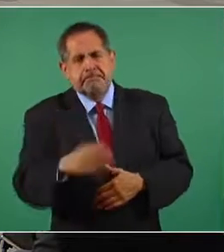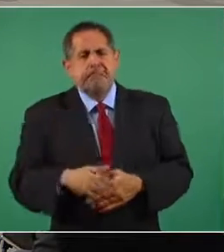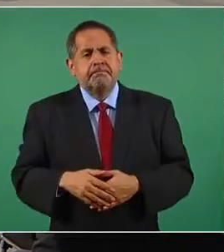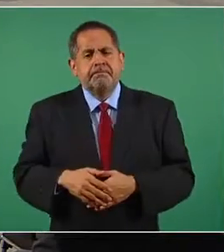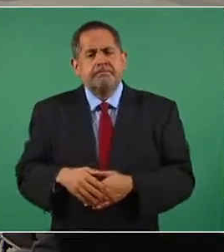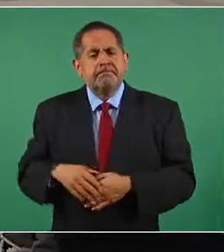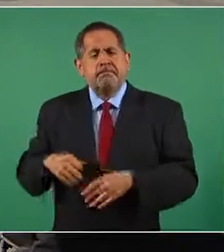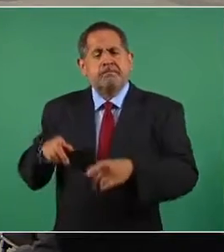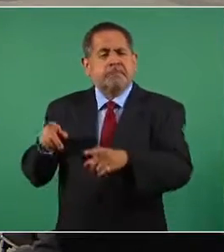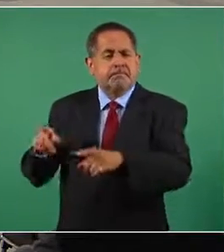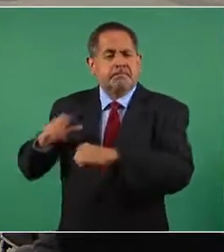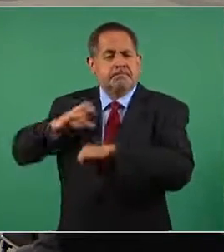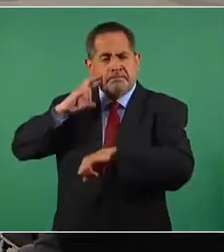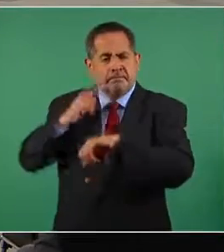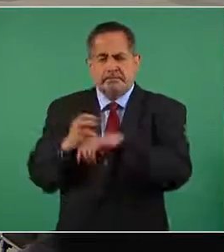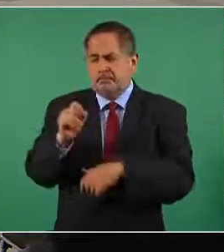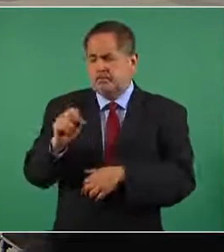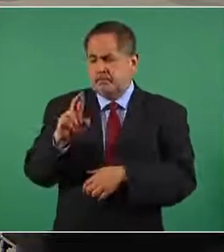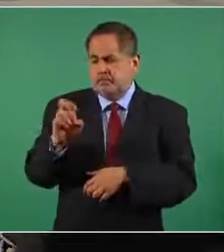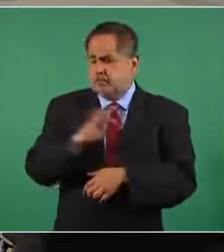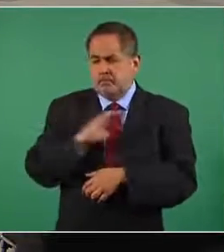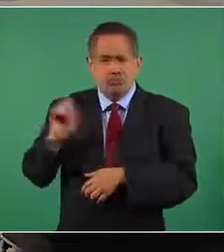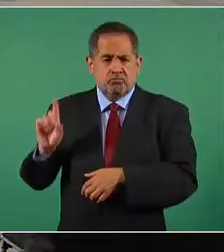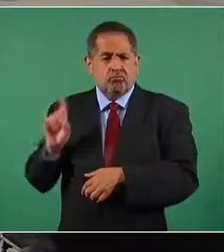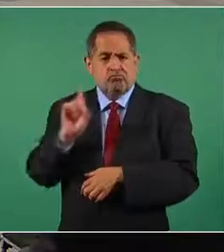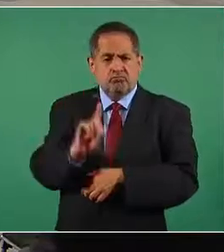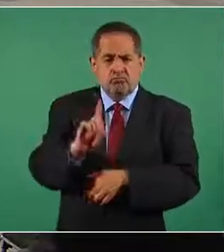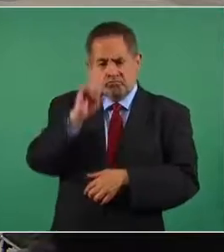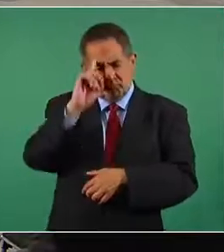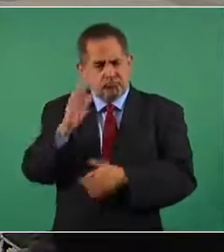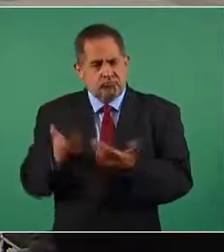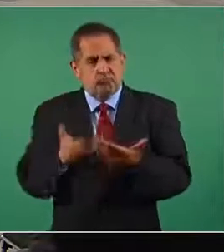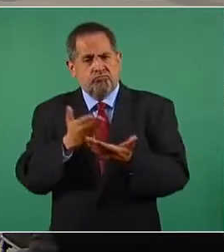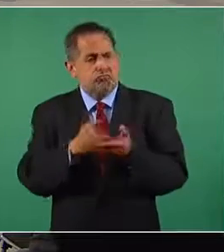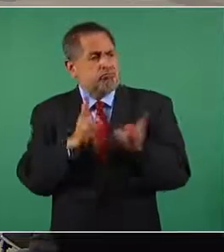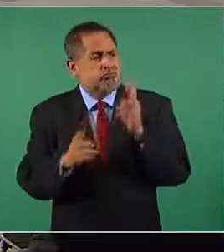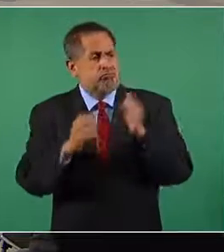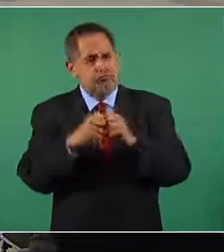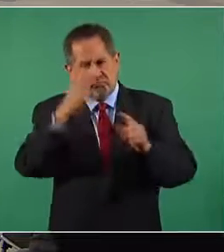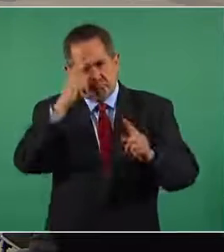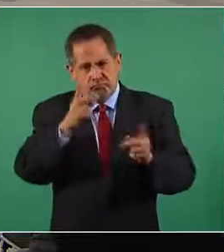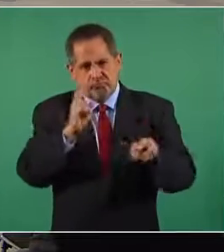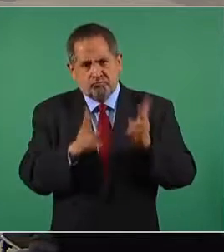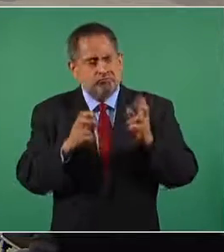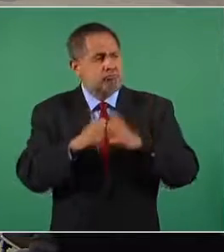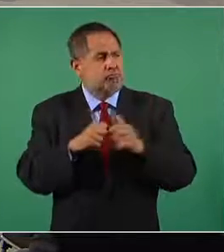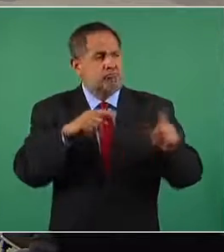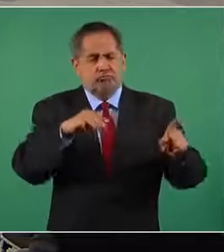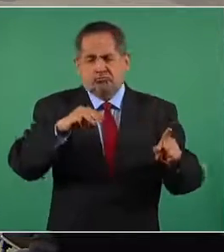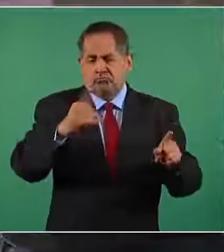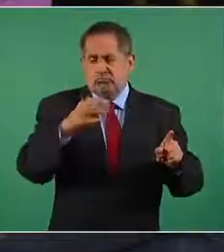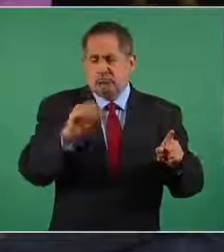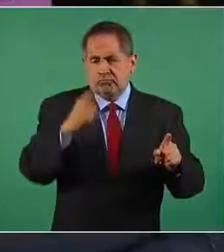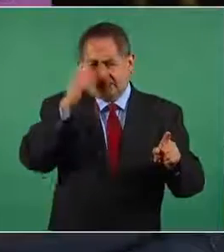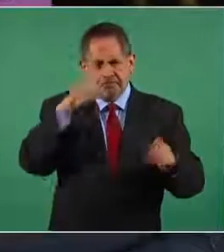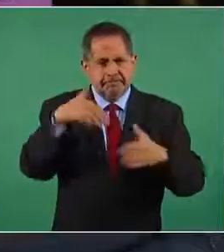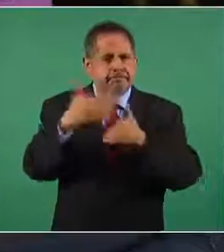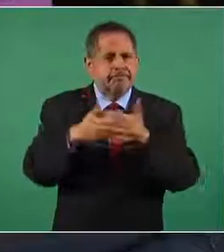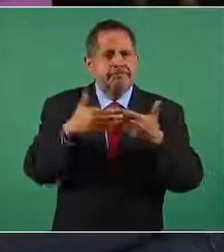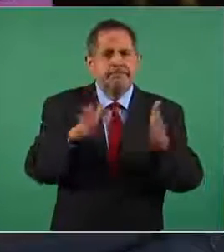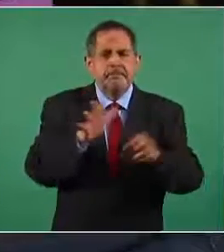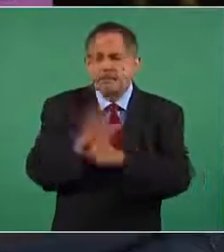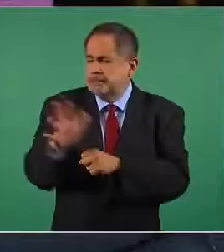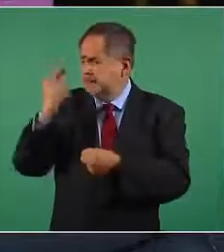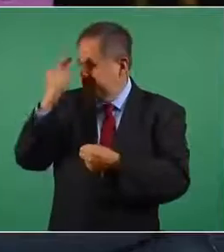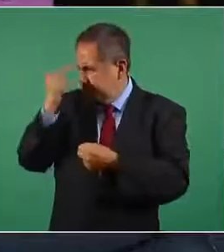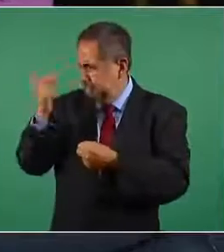sobre qué, cuál va a ser la propuesta de México en concreto al señor Mayorkas para la reapertura, qué argumentos y